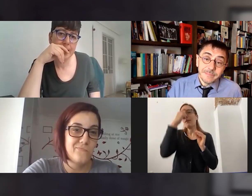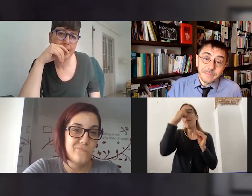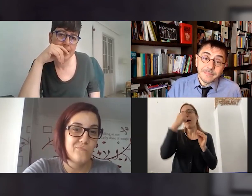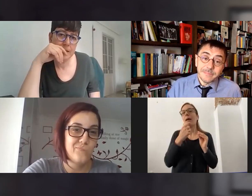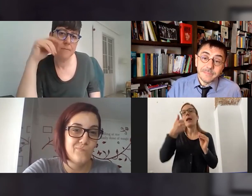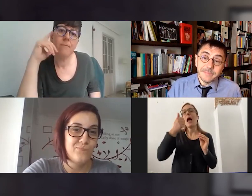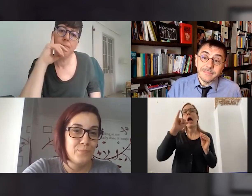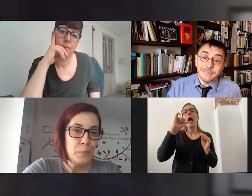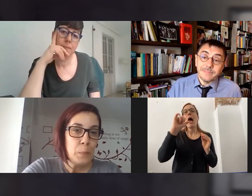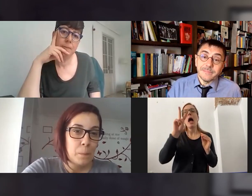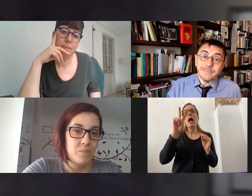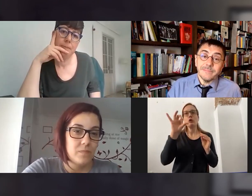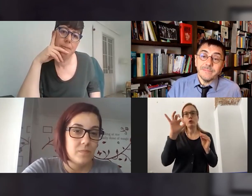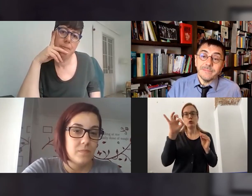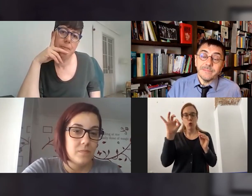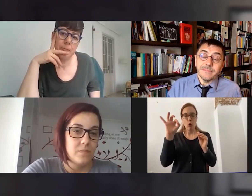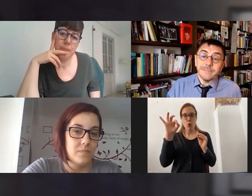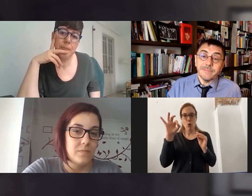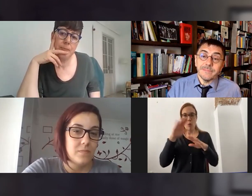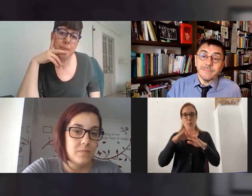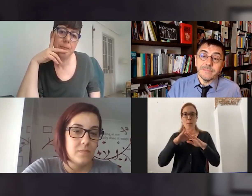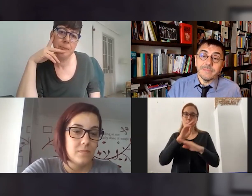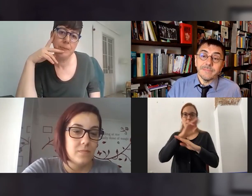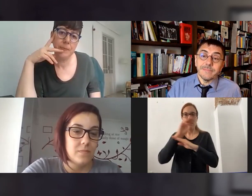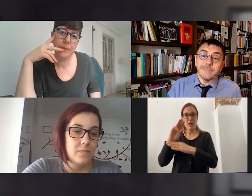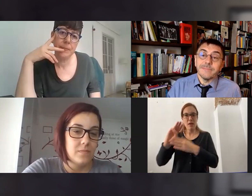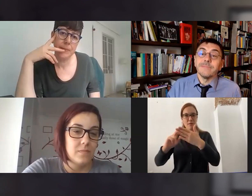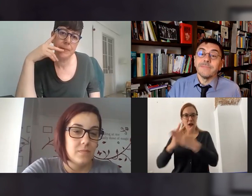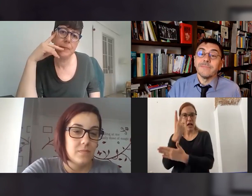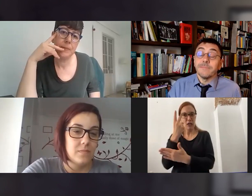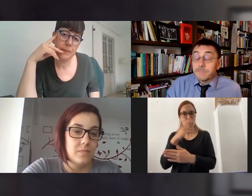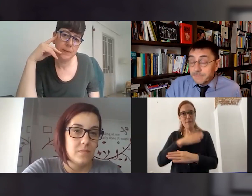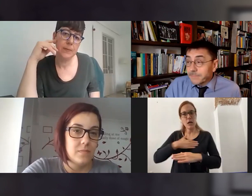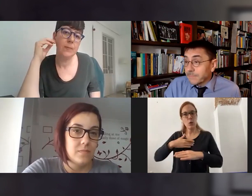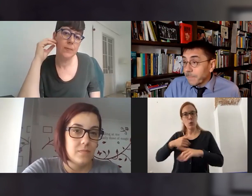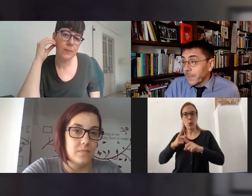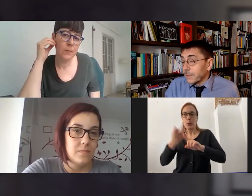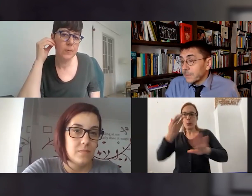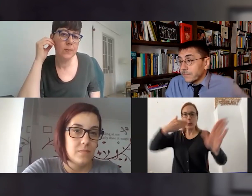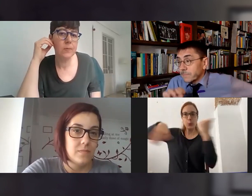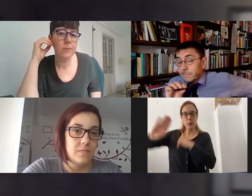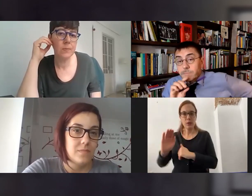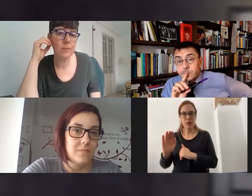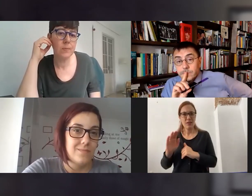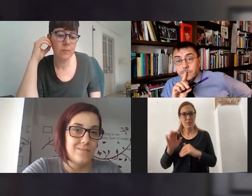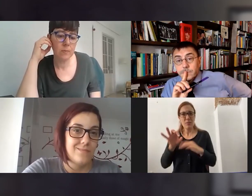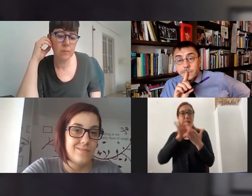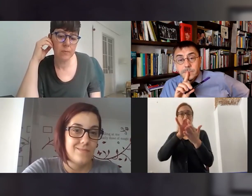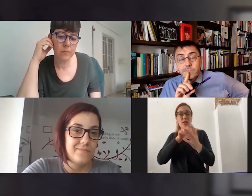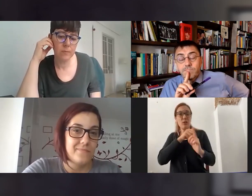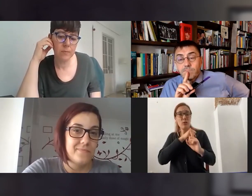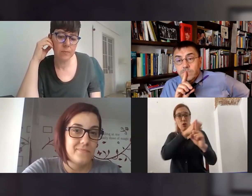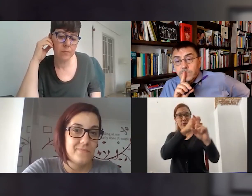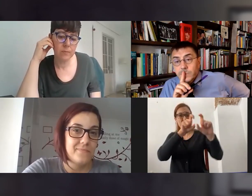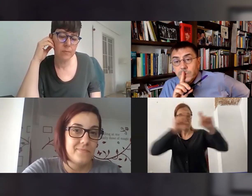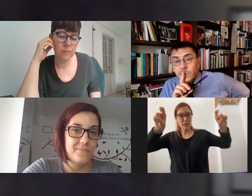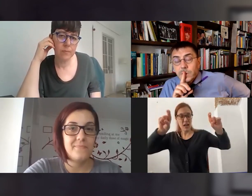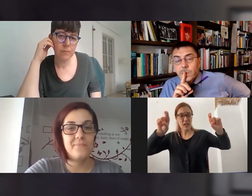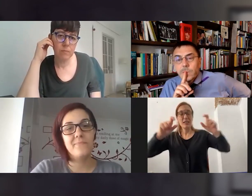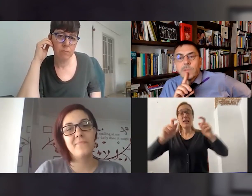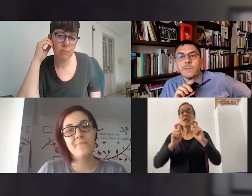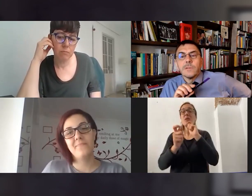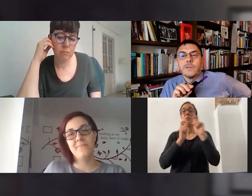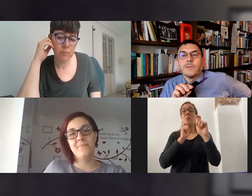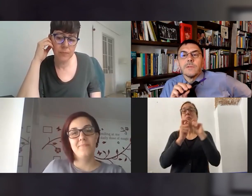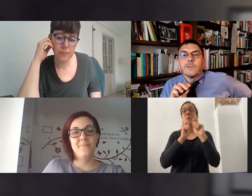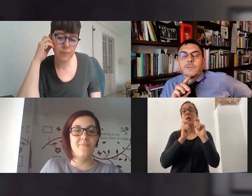Pero es que estos medios no practican periodismo, sino son propaganda al servicio de lobbies empresariales. Un periodismo al servicio del Partido